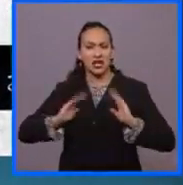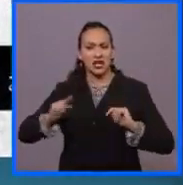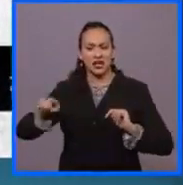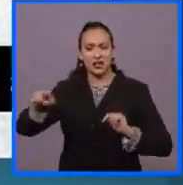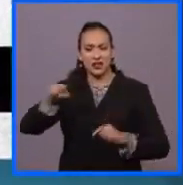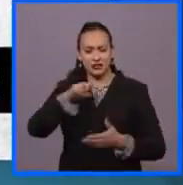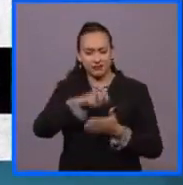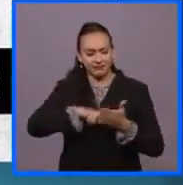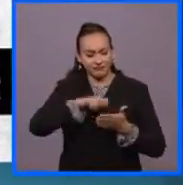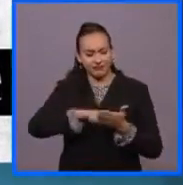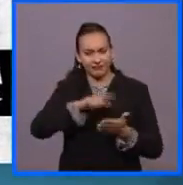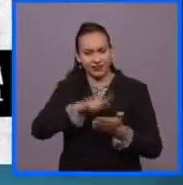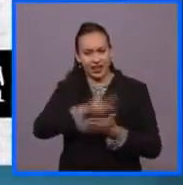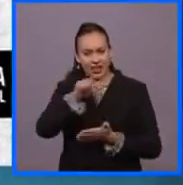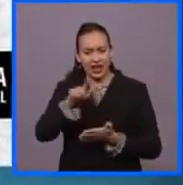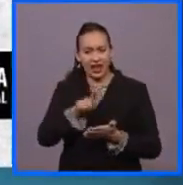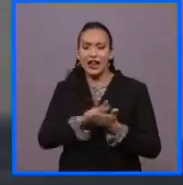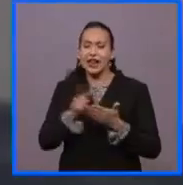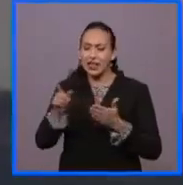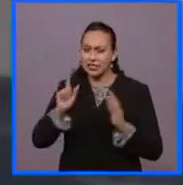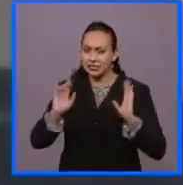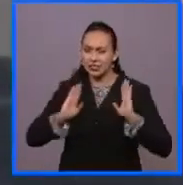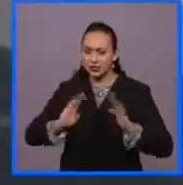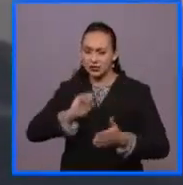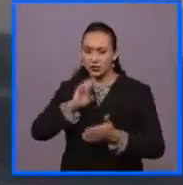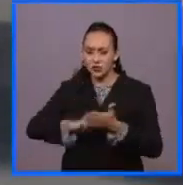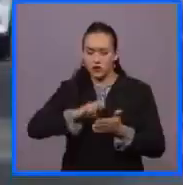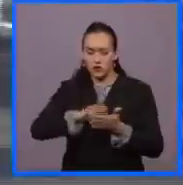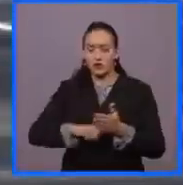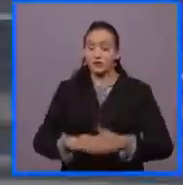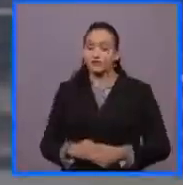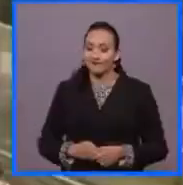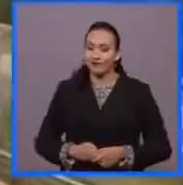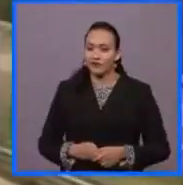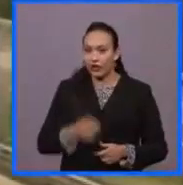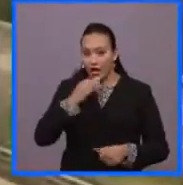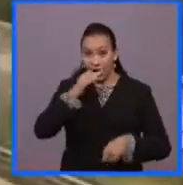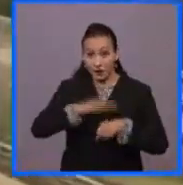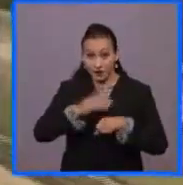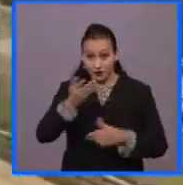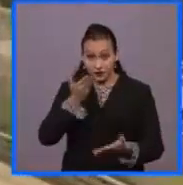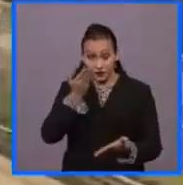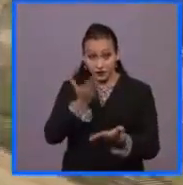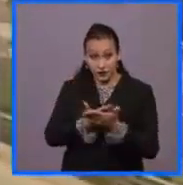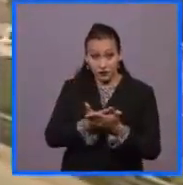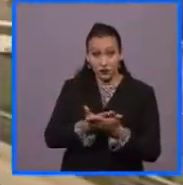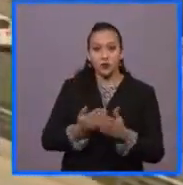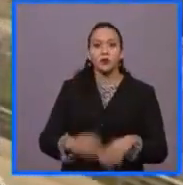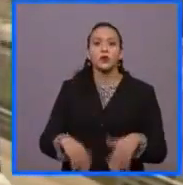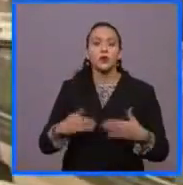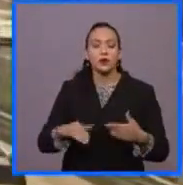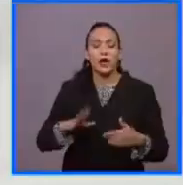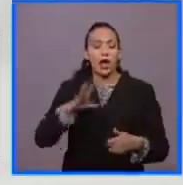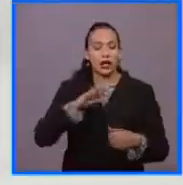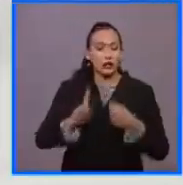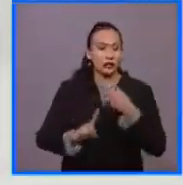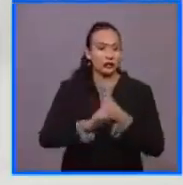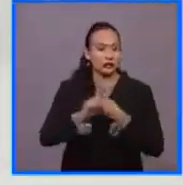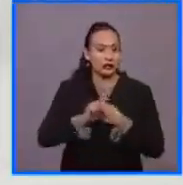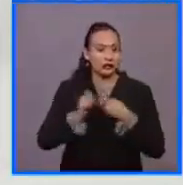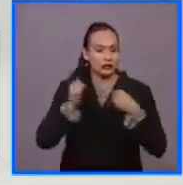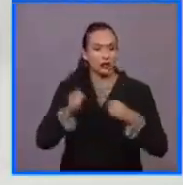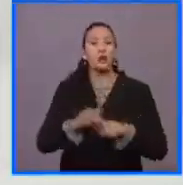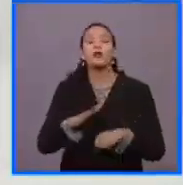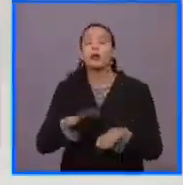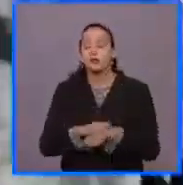diversas disposiciones de las leyes de las Fuerzas Armadas. Advierte que la iniciativa, en sus términos, aumenta el riesgo de que